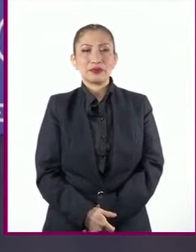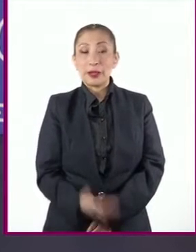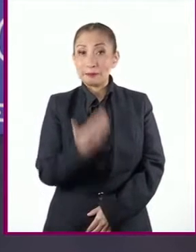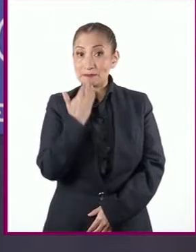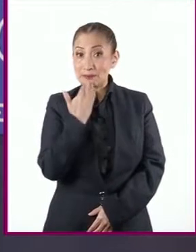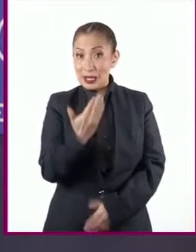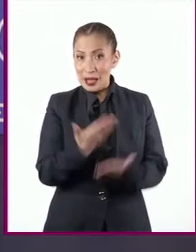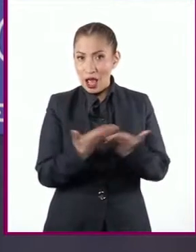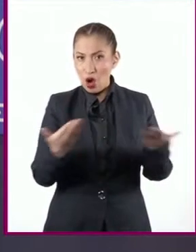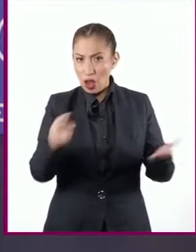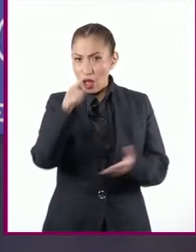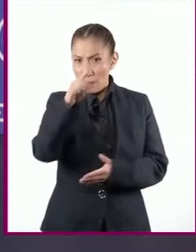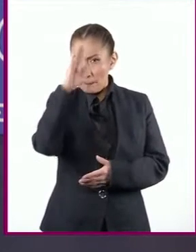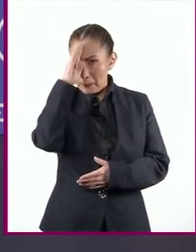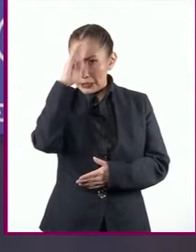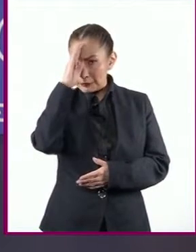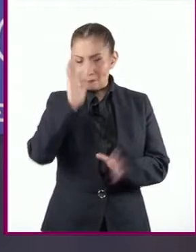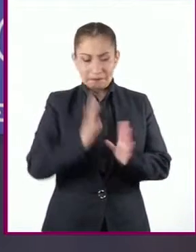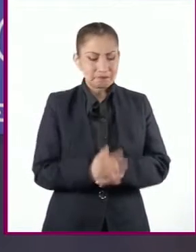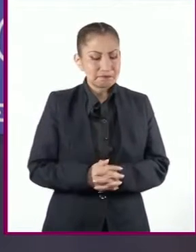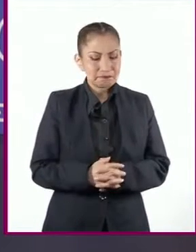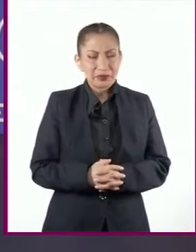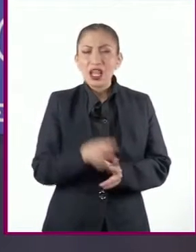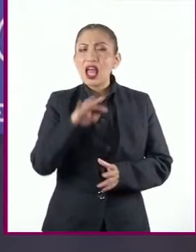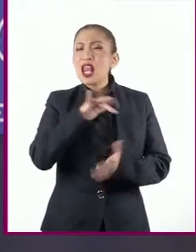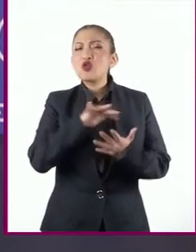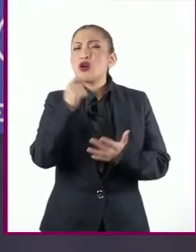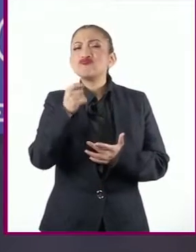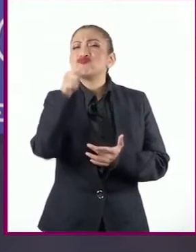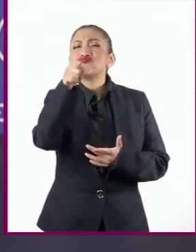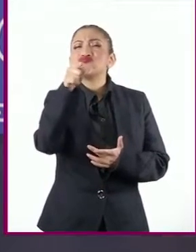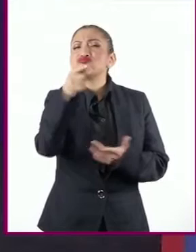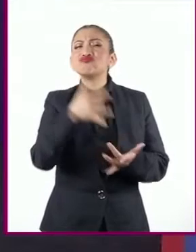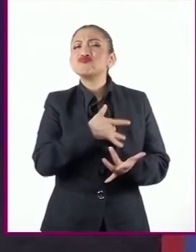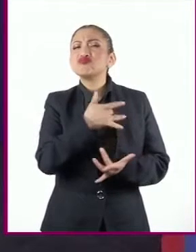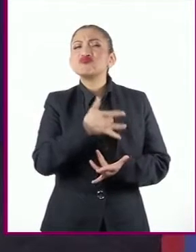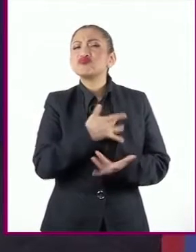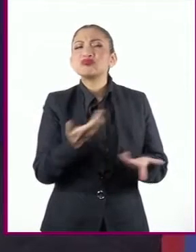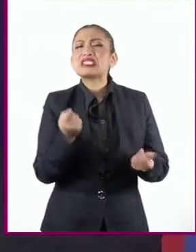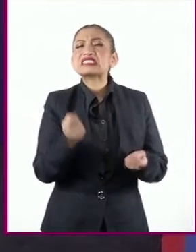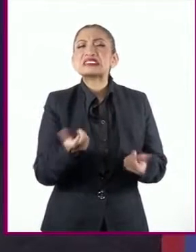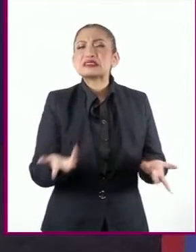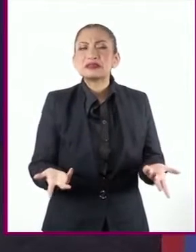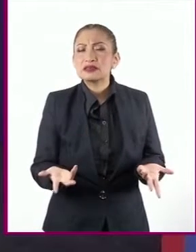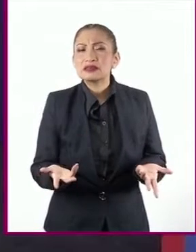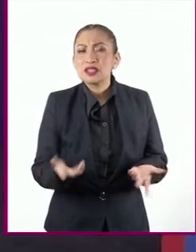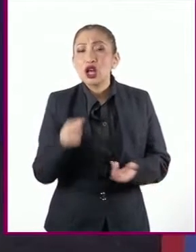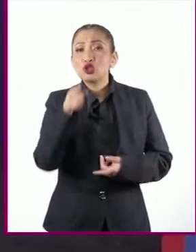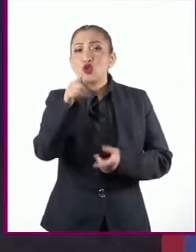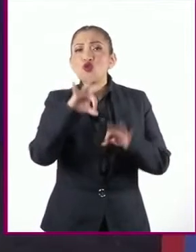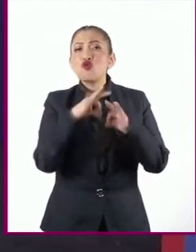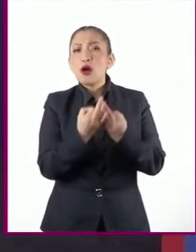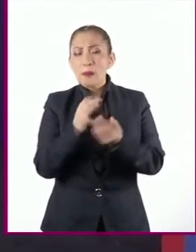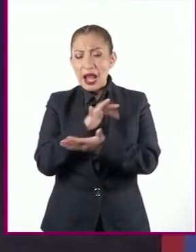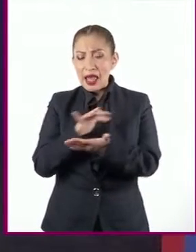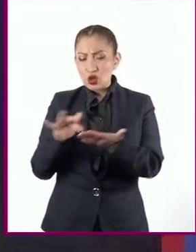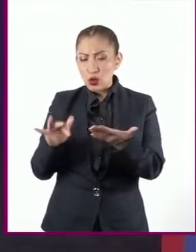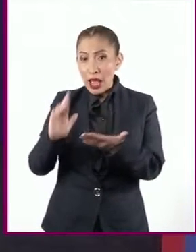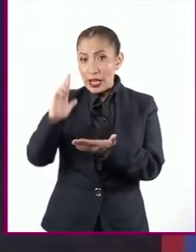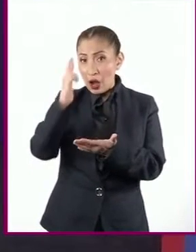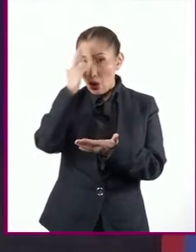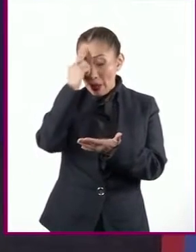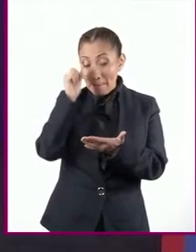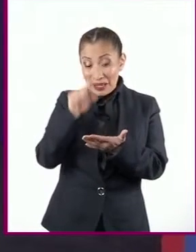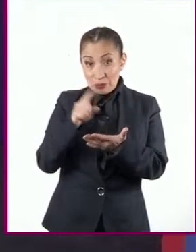Bien, ahora reflexionemos. ¿Qué es la lectura para ustedes? ¿Cuál es su estrategia para leer y recordar